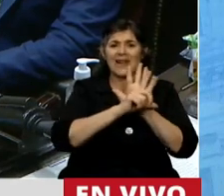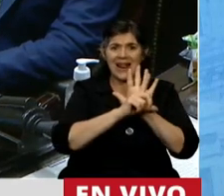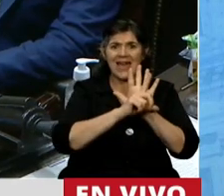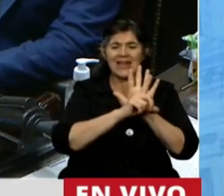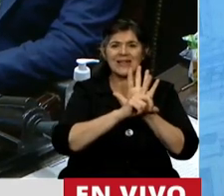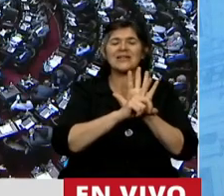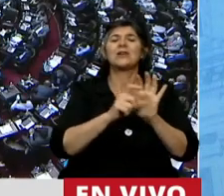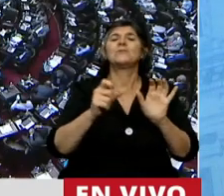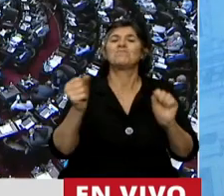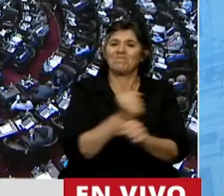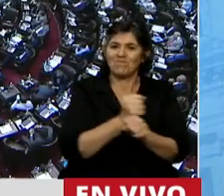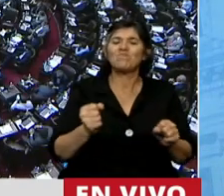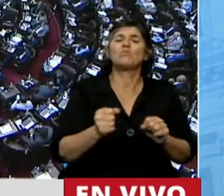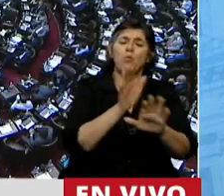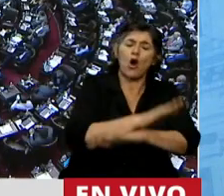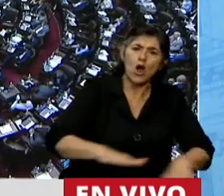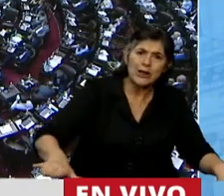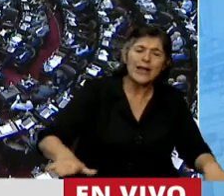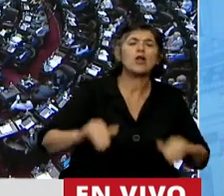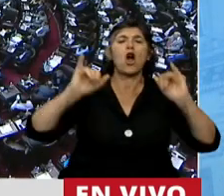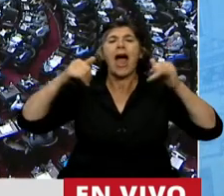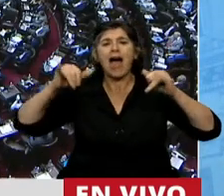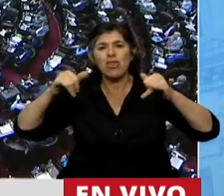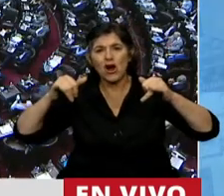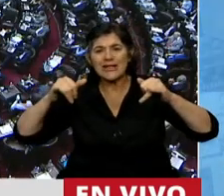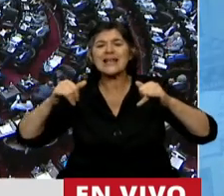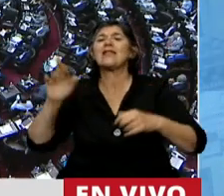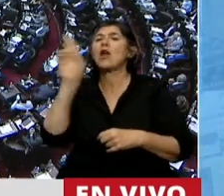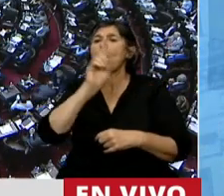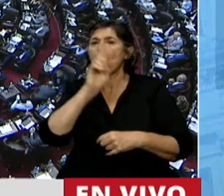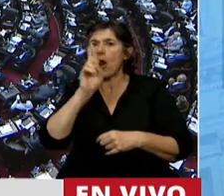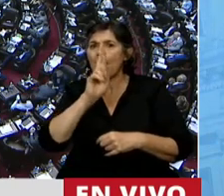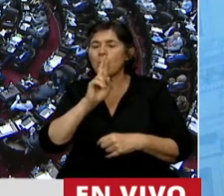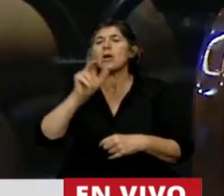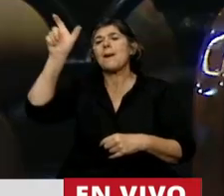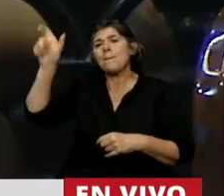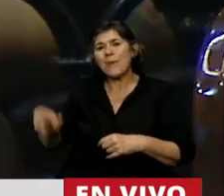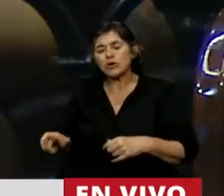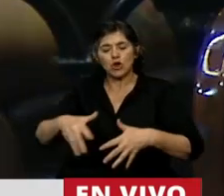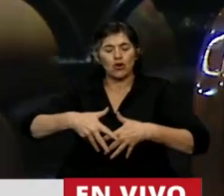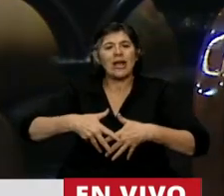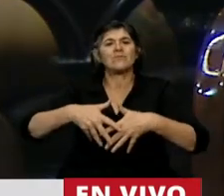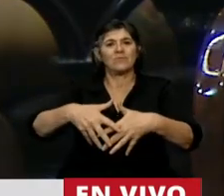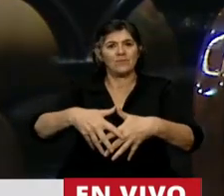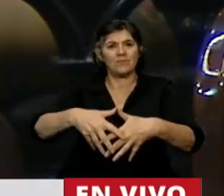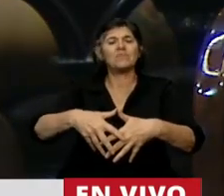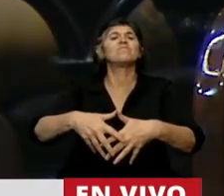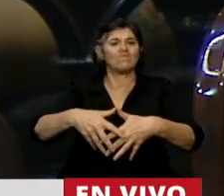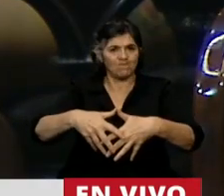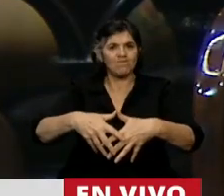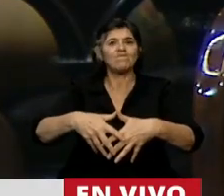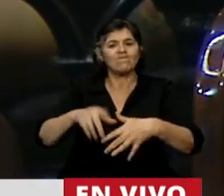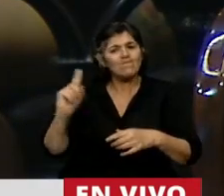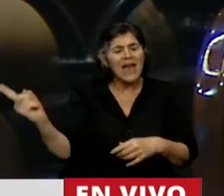colar por los niños o las niñas por los adolescentes por las mujeres y por las personas gestantes nos merecemos